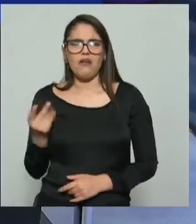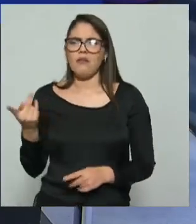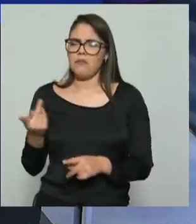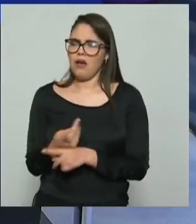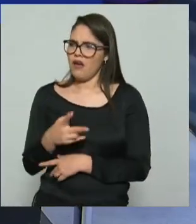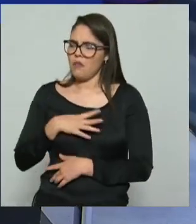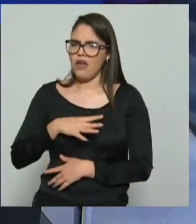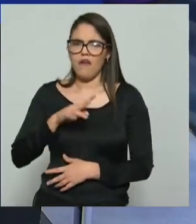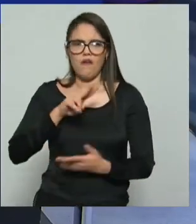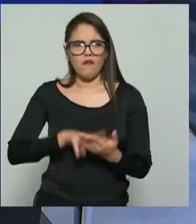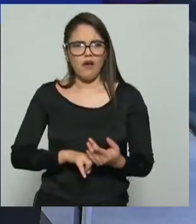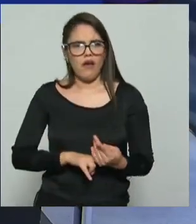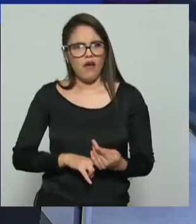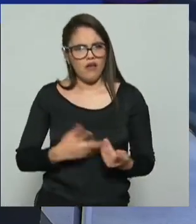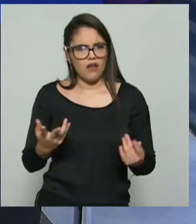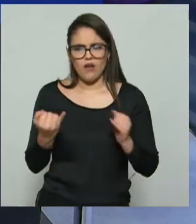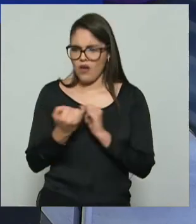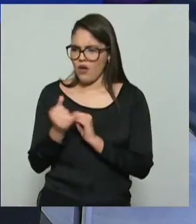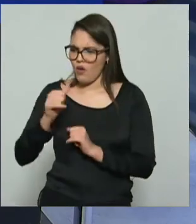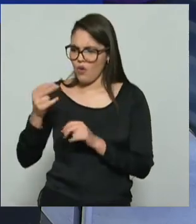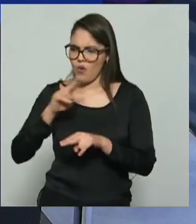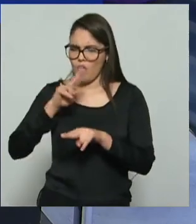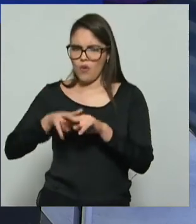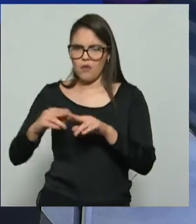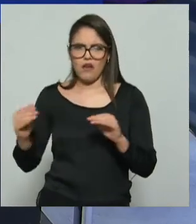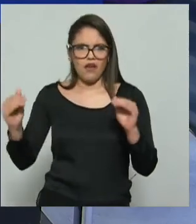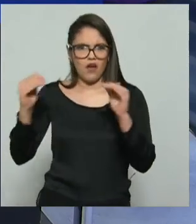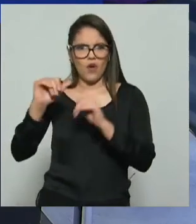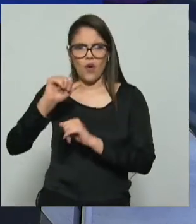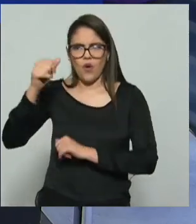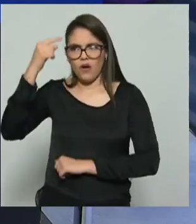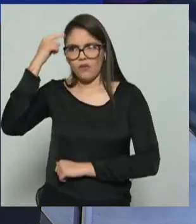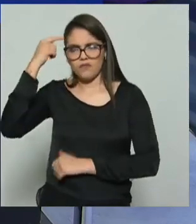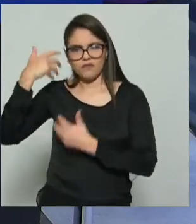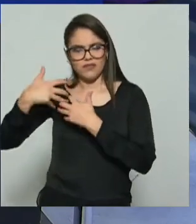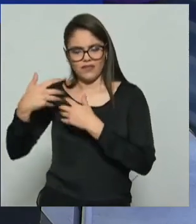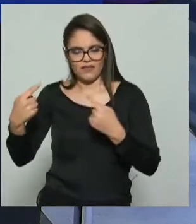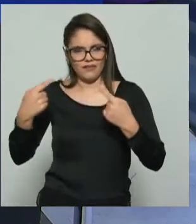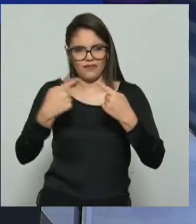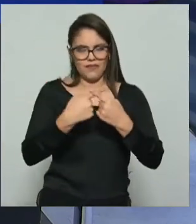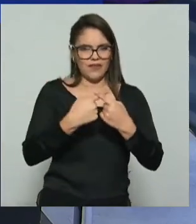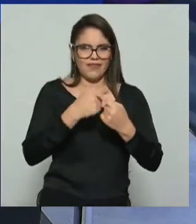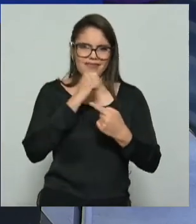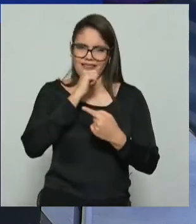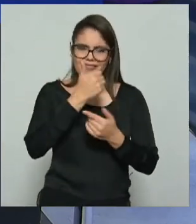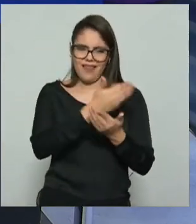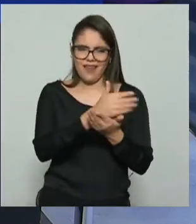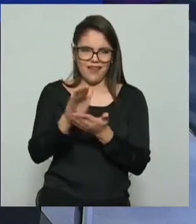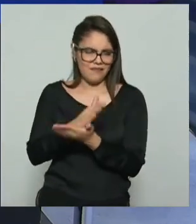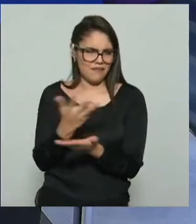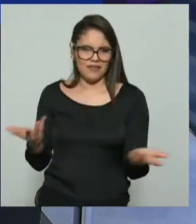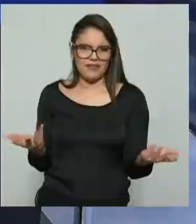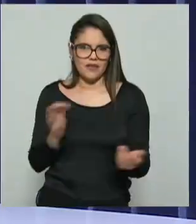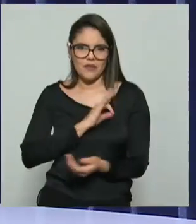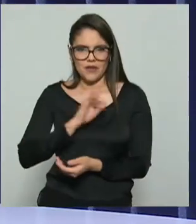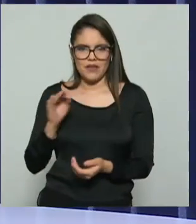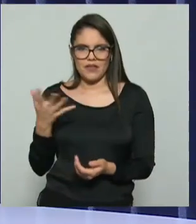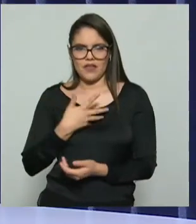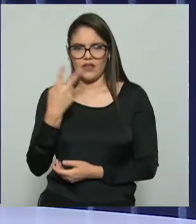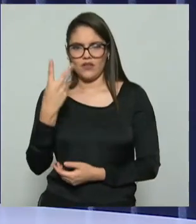que buscan es la aprobación masculina. Así es, la aprobación masculina y alinearse con este sistema que patriarcal, es